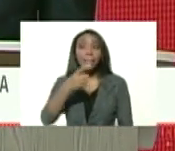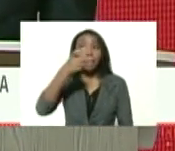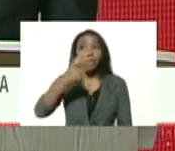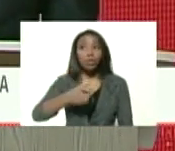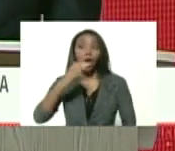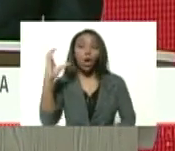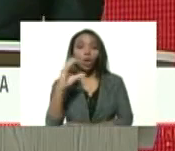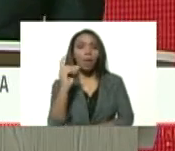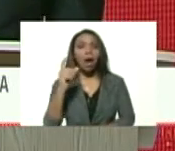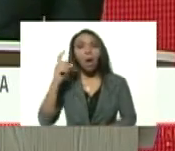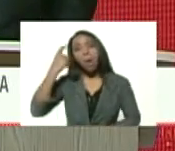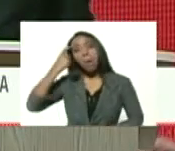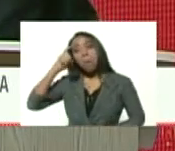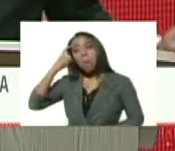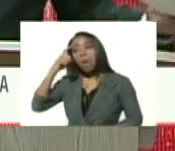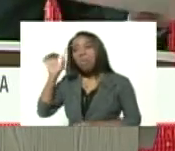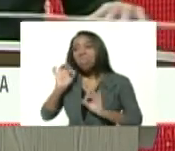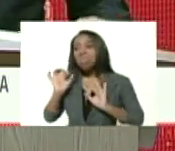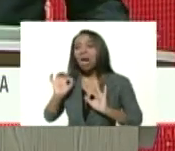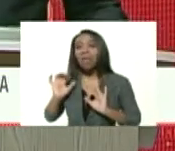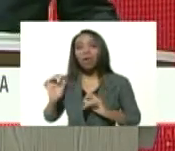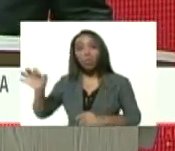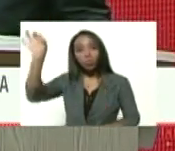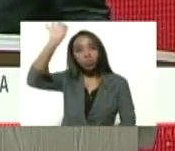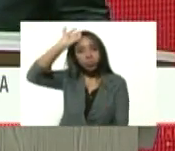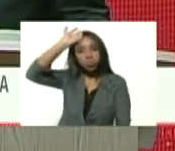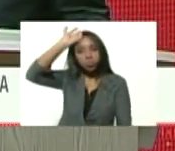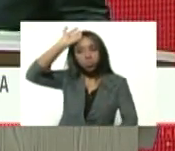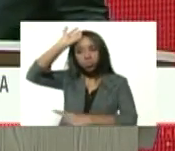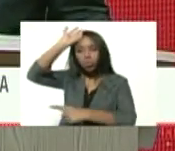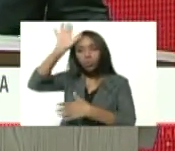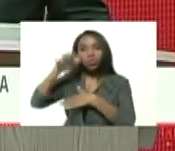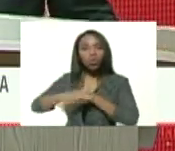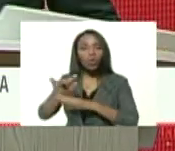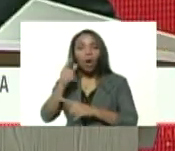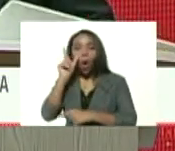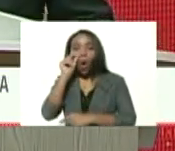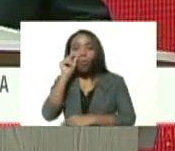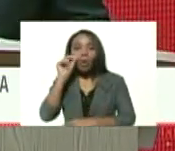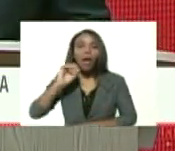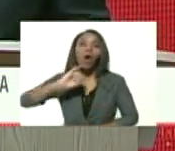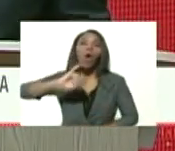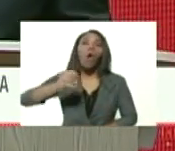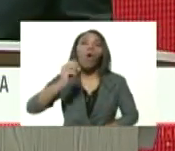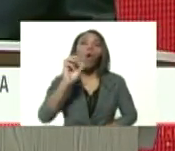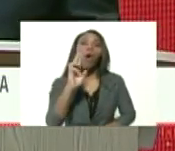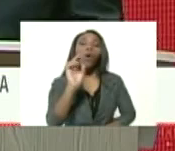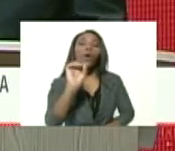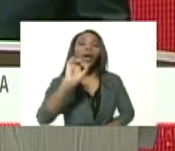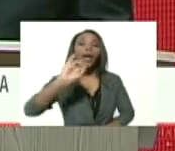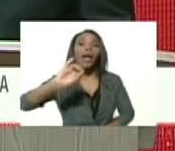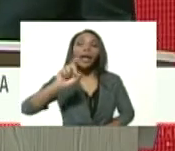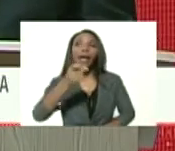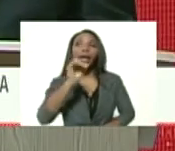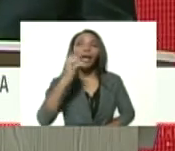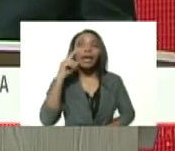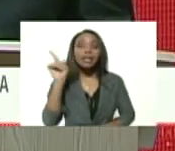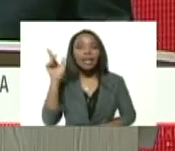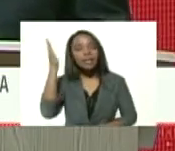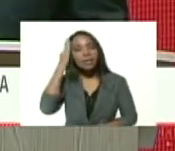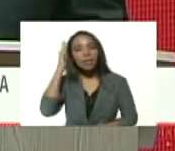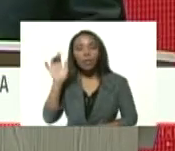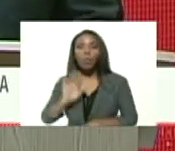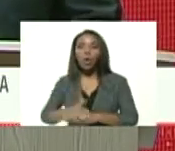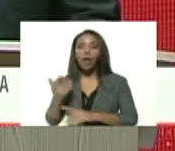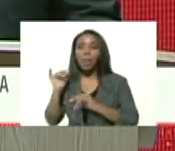no sabía nada de lo que allí llevaba el señor Jorge Alberto Molinares Duque, eso es falso, porque el mismo